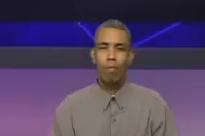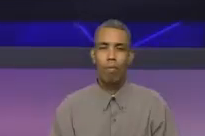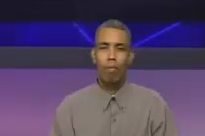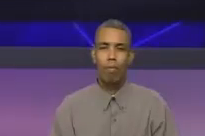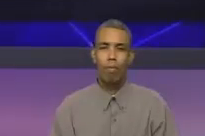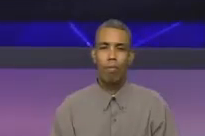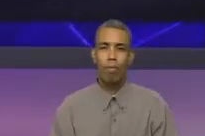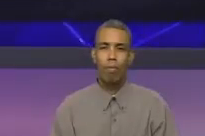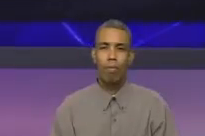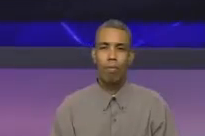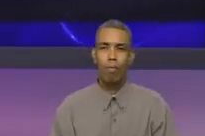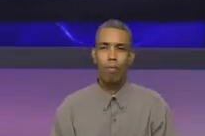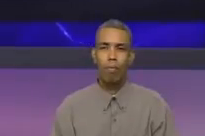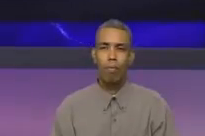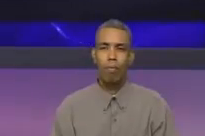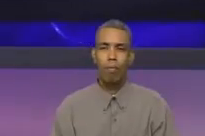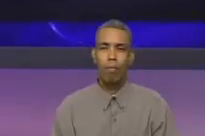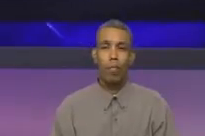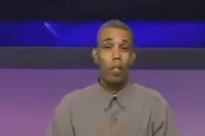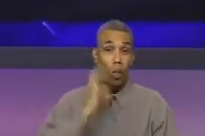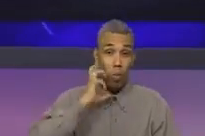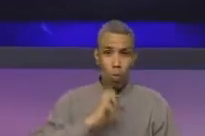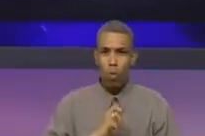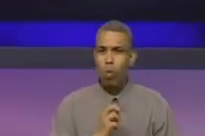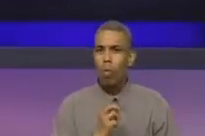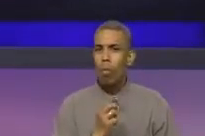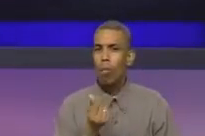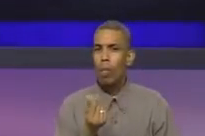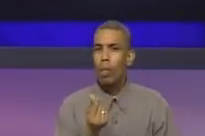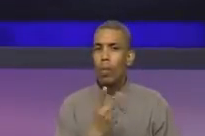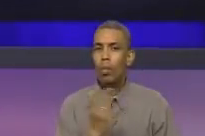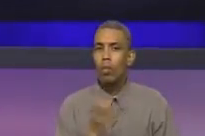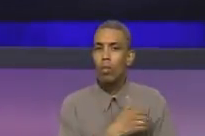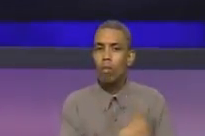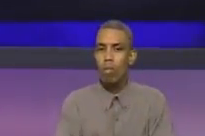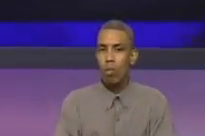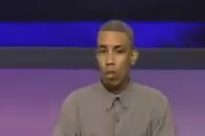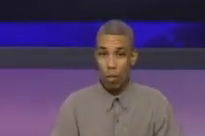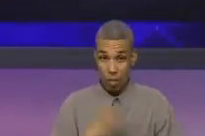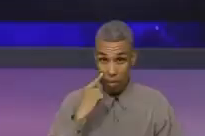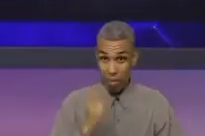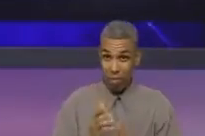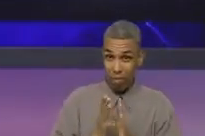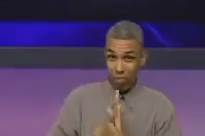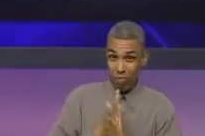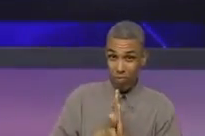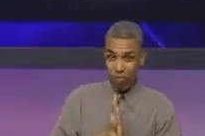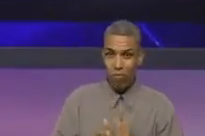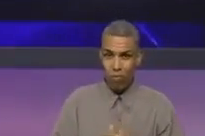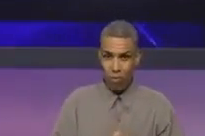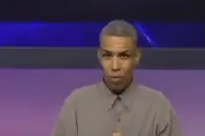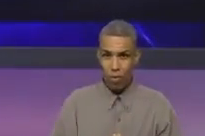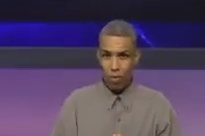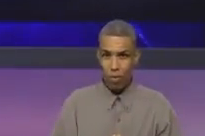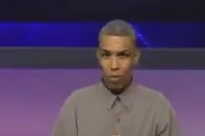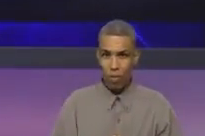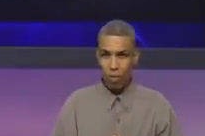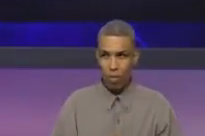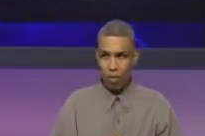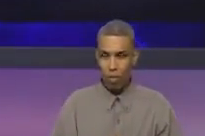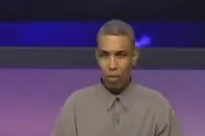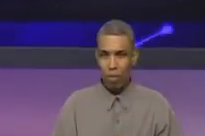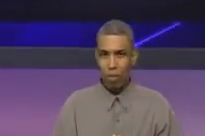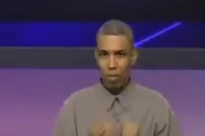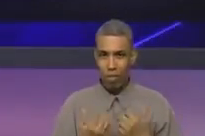Robos por 200 millones de pesos al alumbrado público en lo que va corrido del año, denunció este viernes el representante legal del consorcio